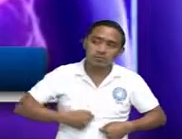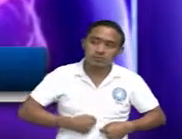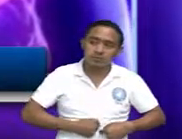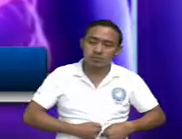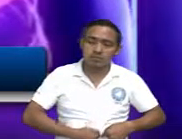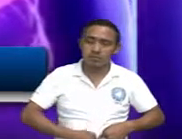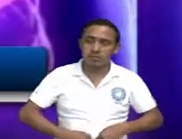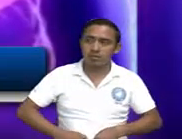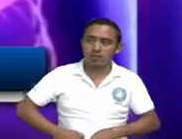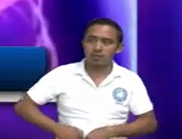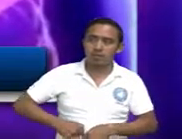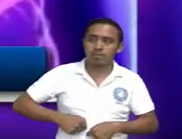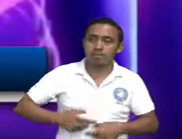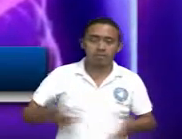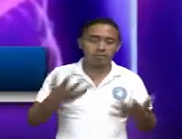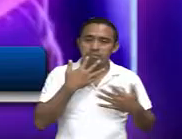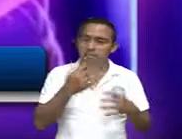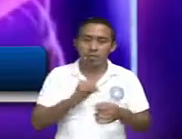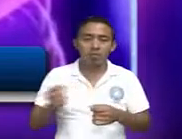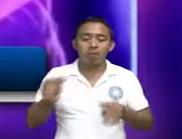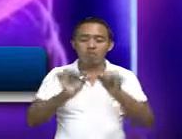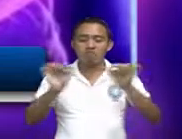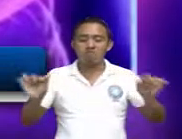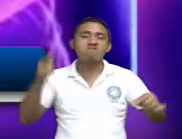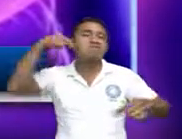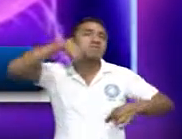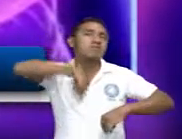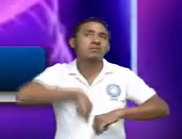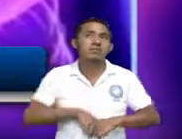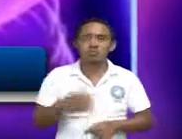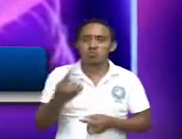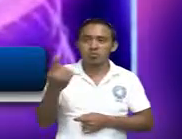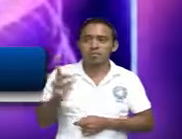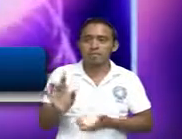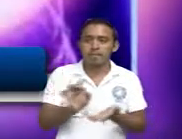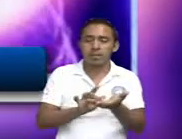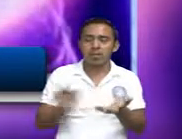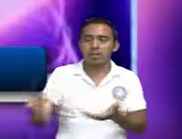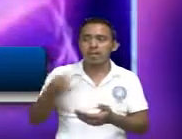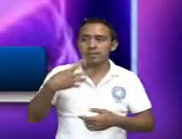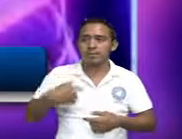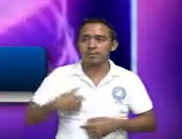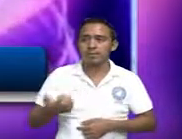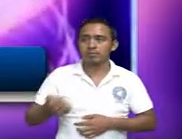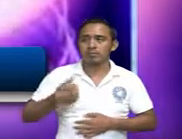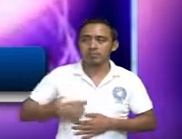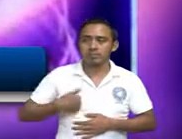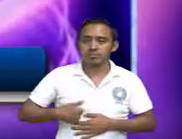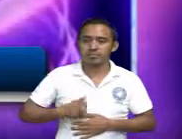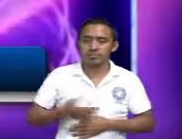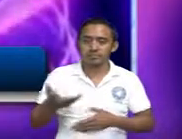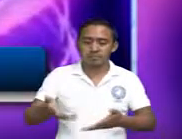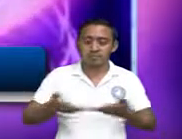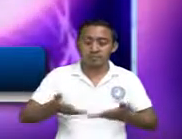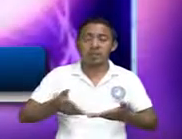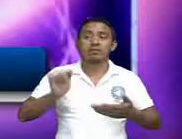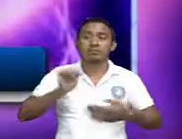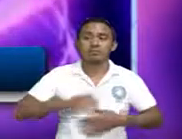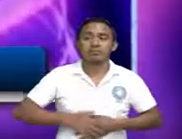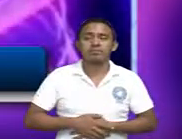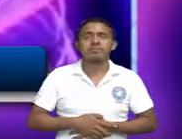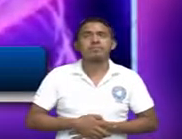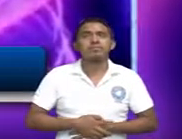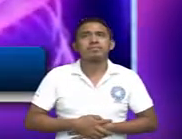todo sin necesidad de hacer una endoscopía con una endoscopía convencional. Esta sale a nivel cuando ya desechamos, ¿no? Así es.